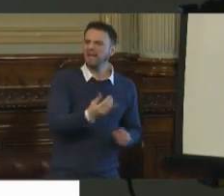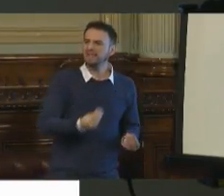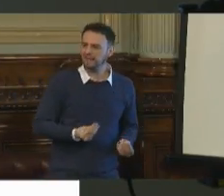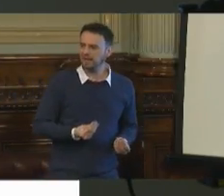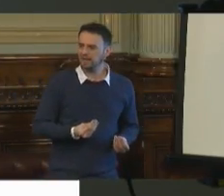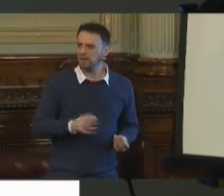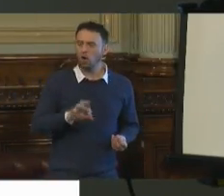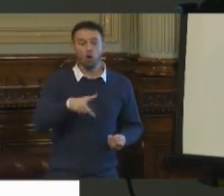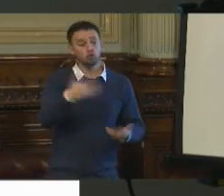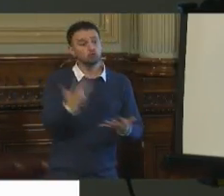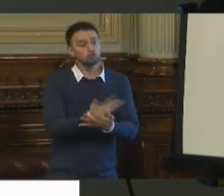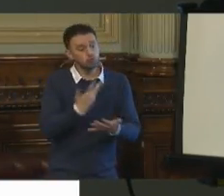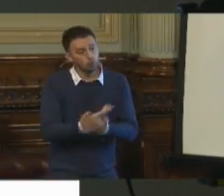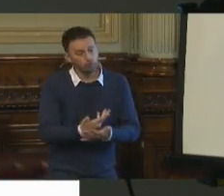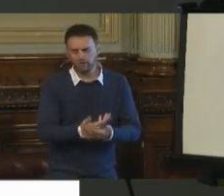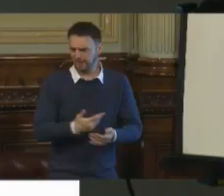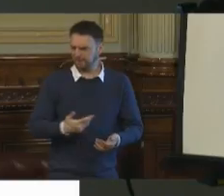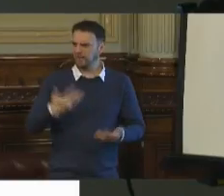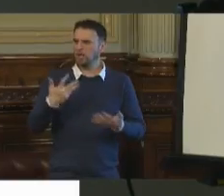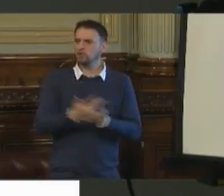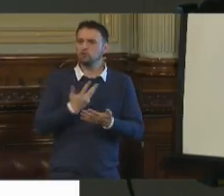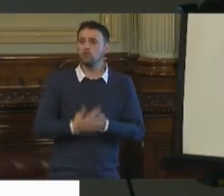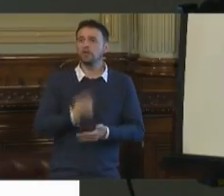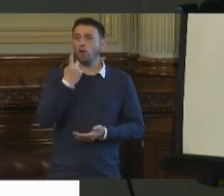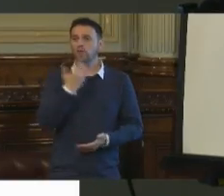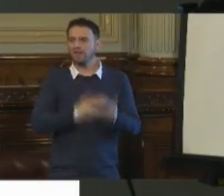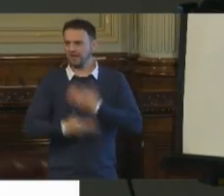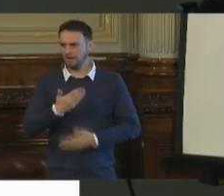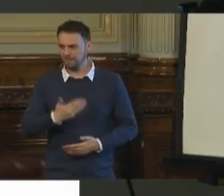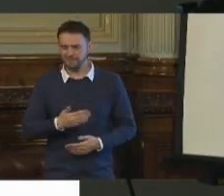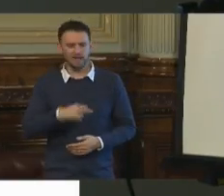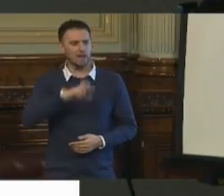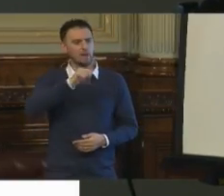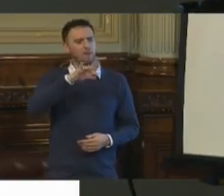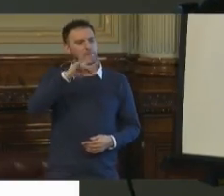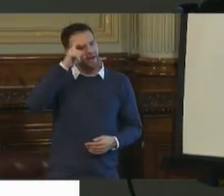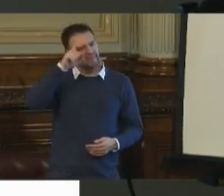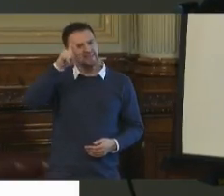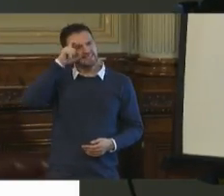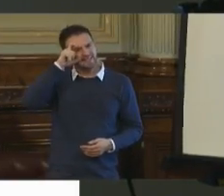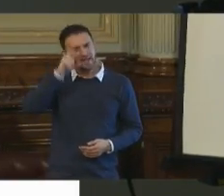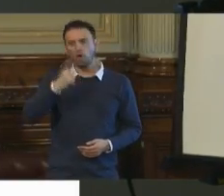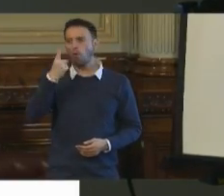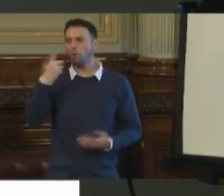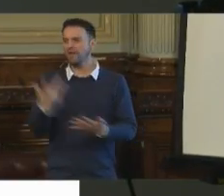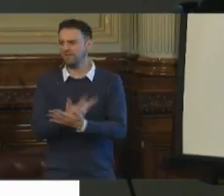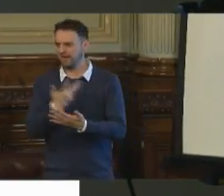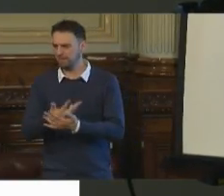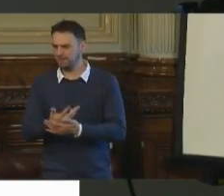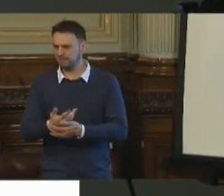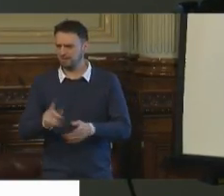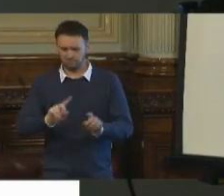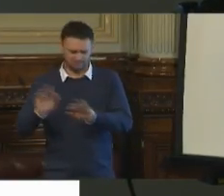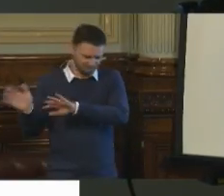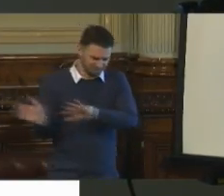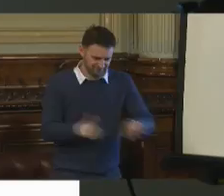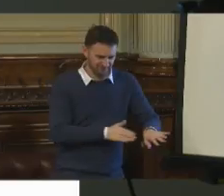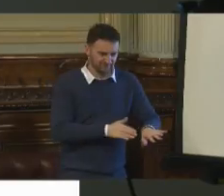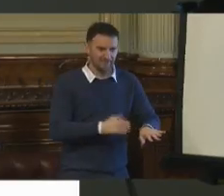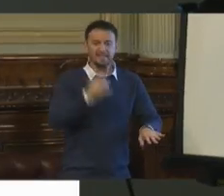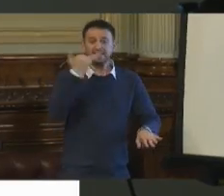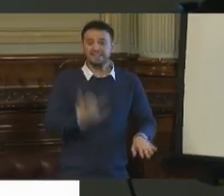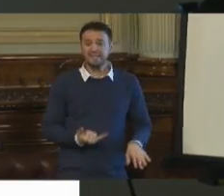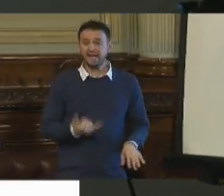sufre padece hay un montón de palabras sufre una discapacidad padece una discapacidad el término adecuado es tiene